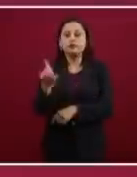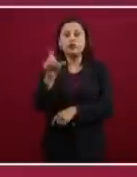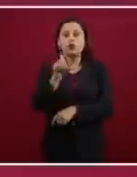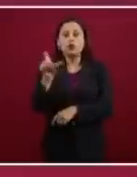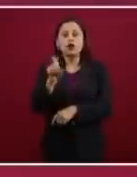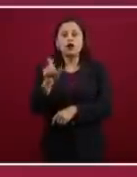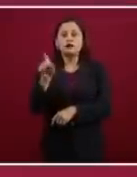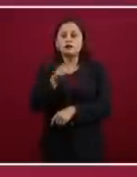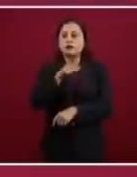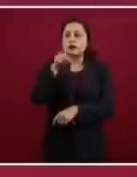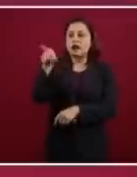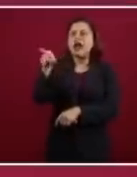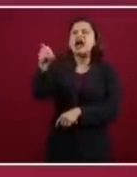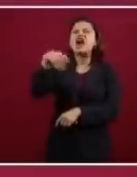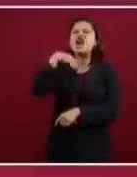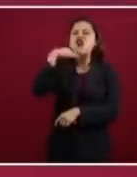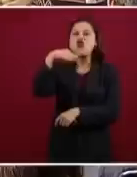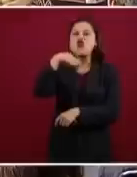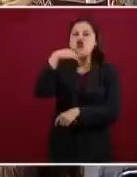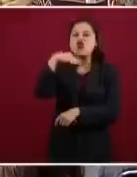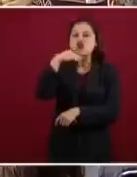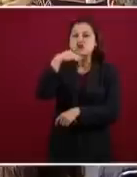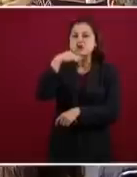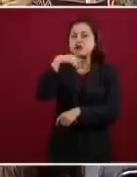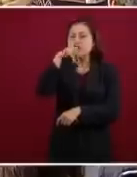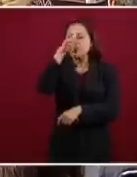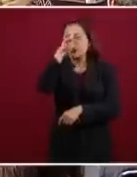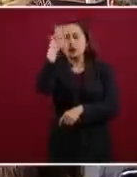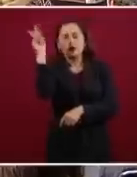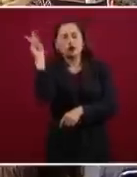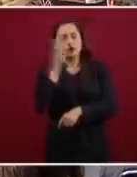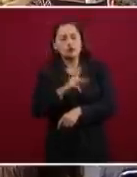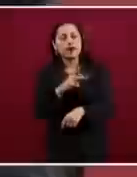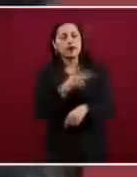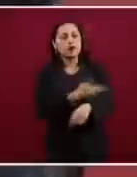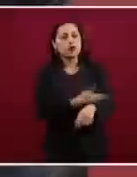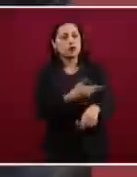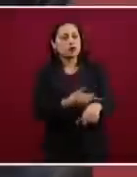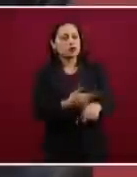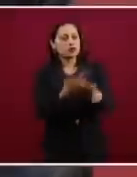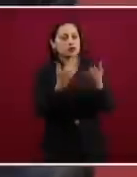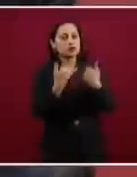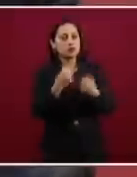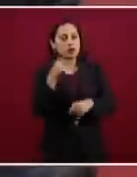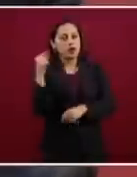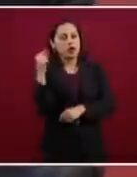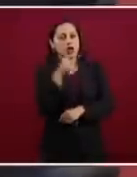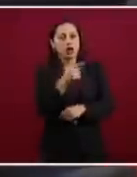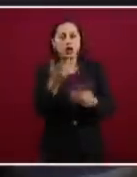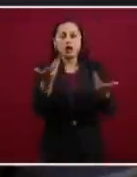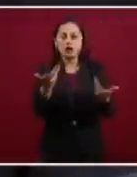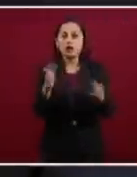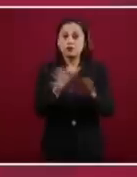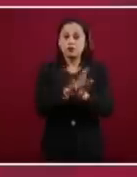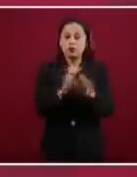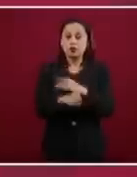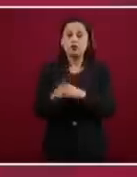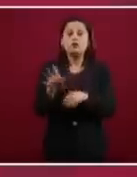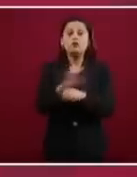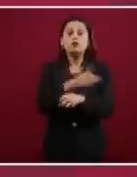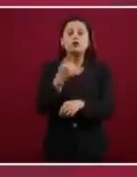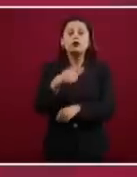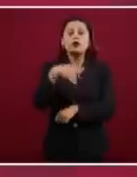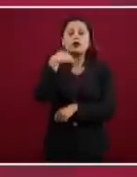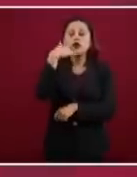corrupto porque la corrupción a robar dinero y la deshonestidad es además de robar dinero ser